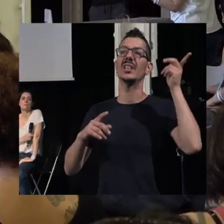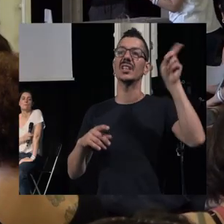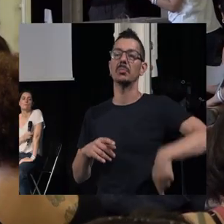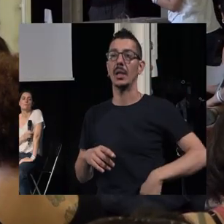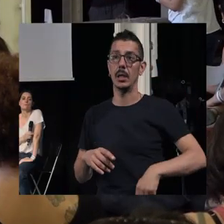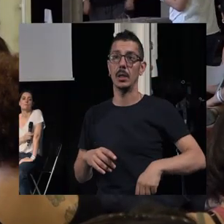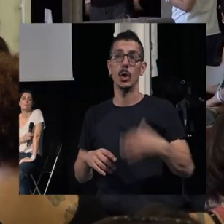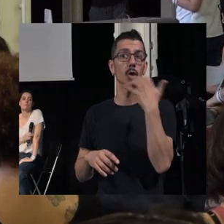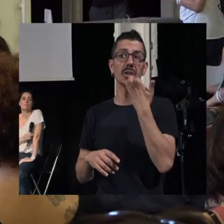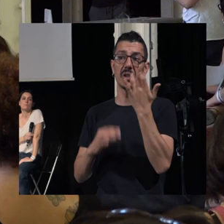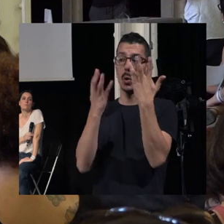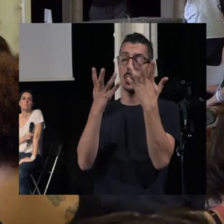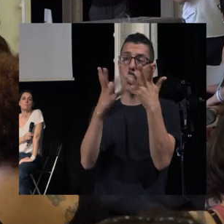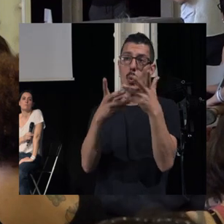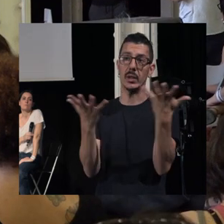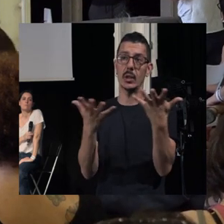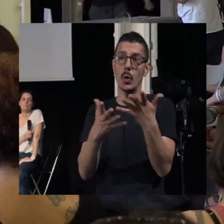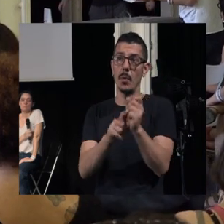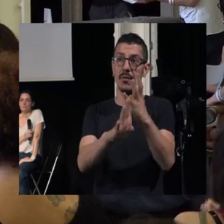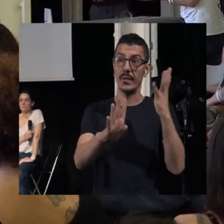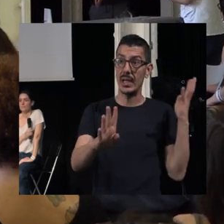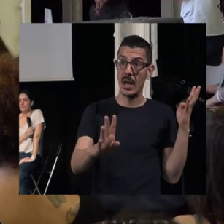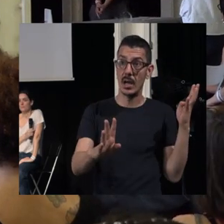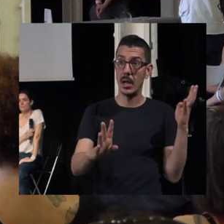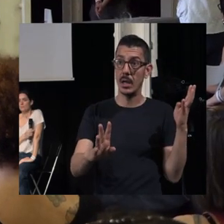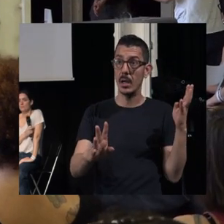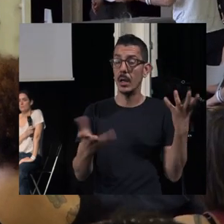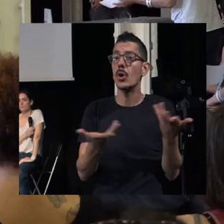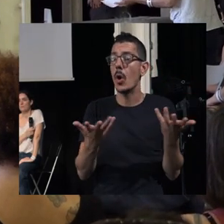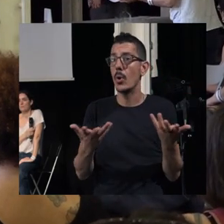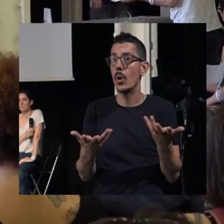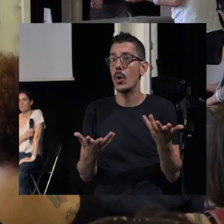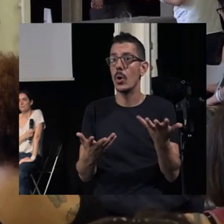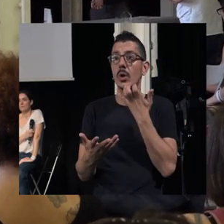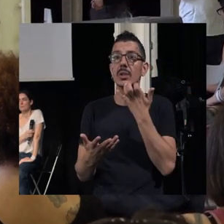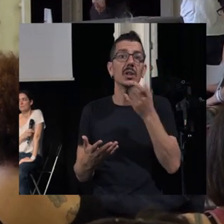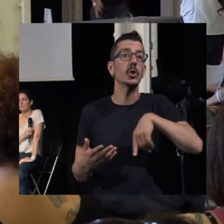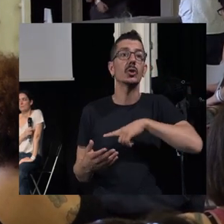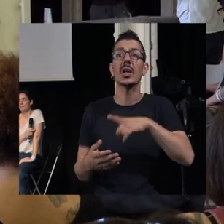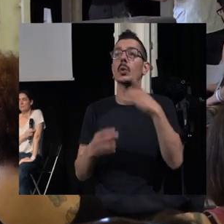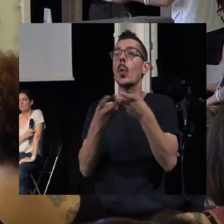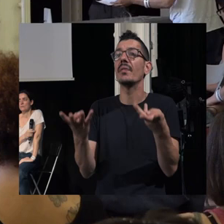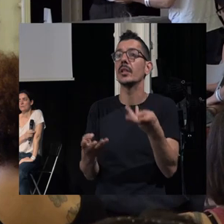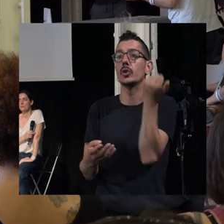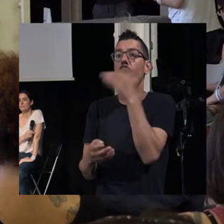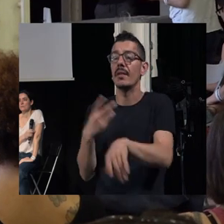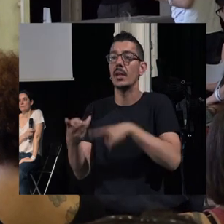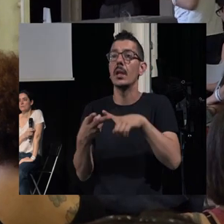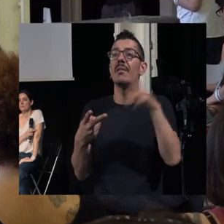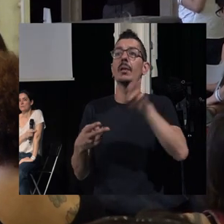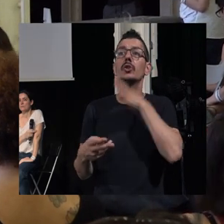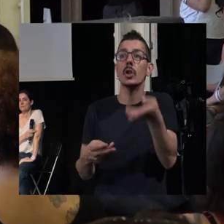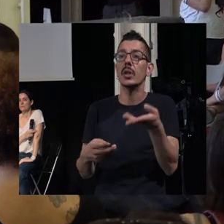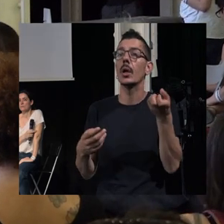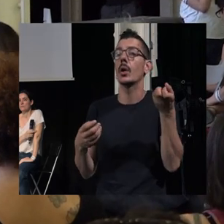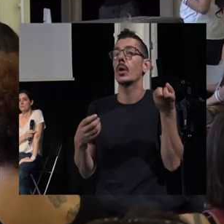no sé cómo han logrado contarnos cuando no hay manera de poder saber ni cuántas somos, ni de dónde venimos, ni a qué nos dedicamos en nuestro